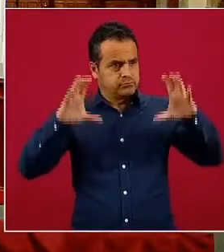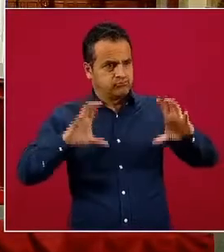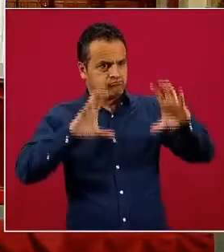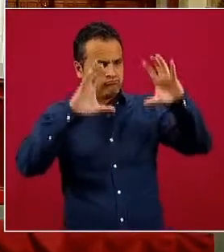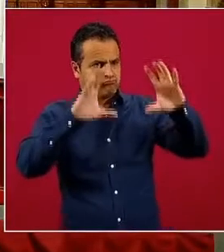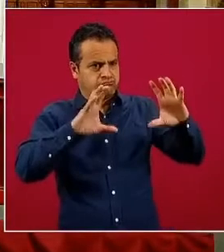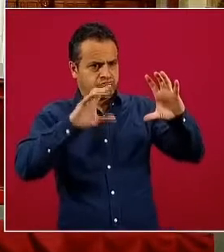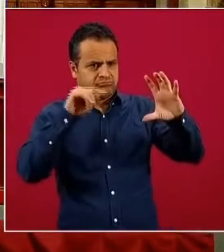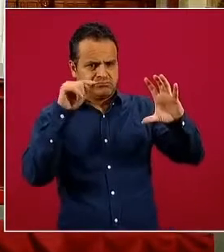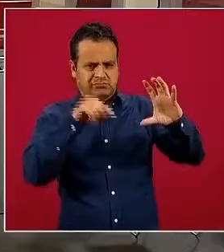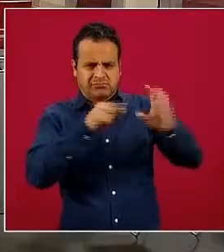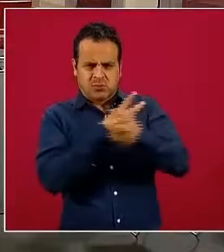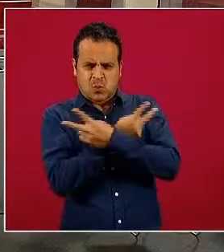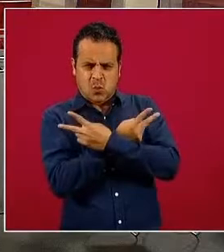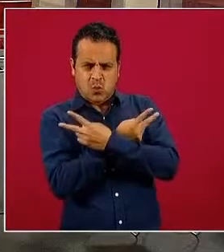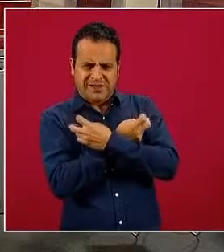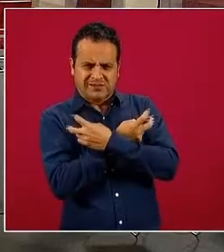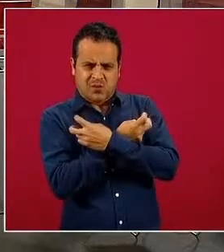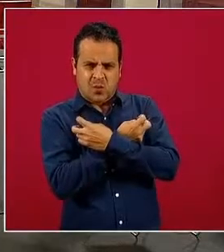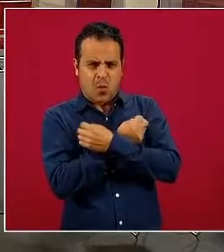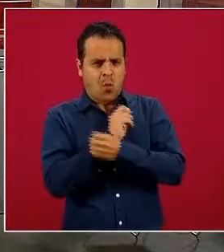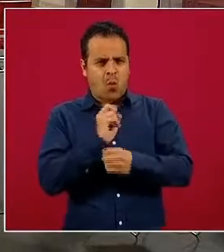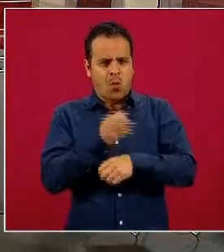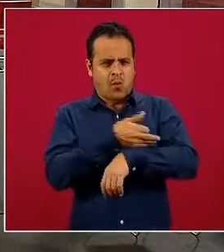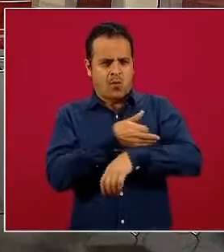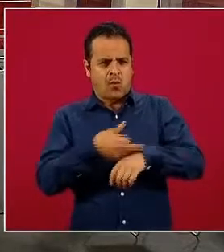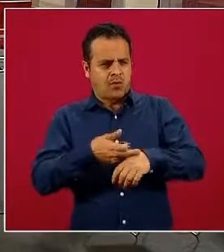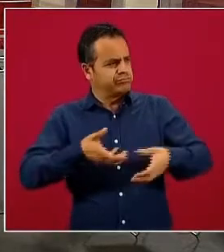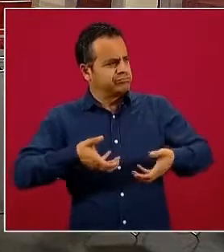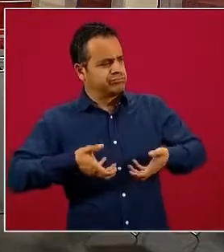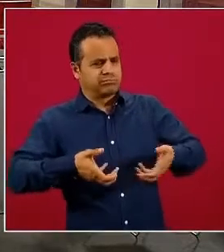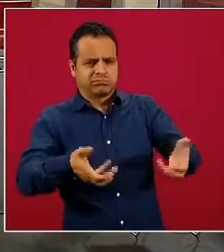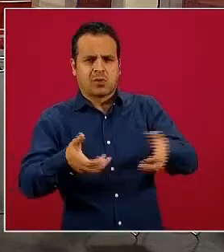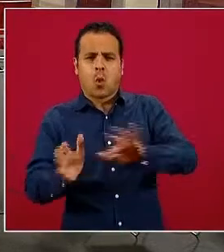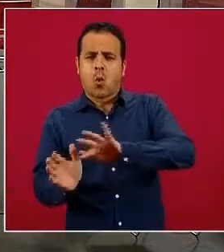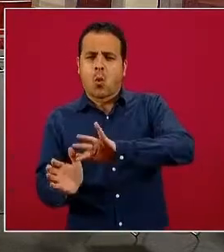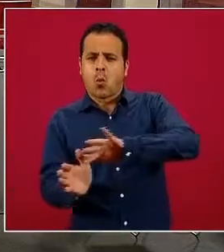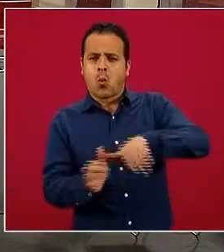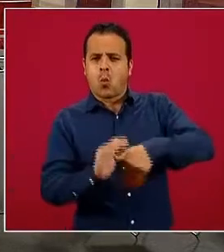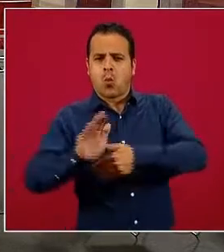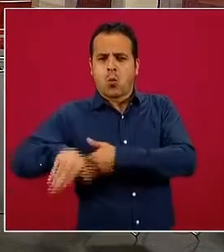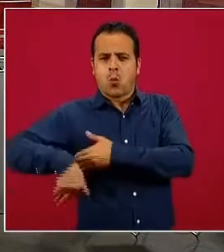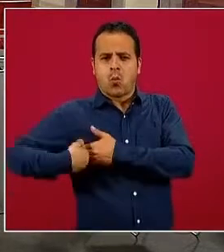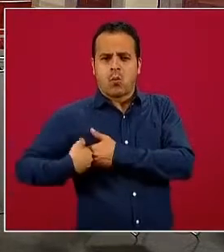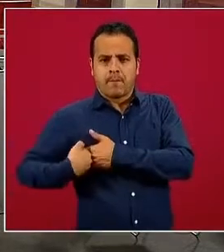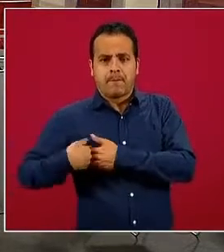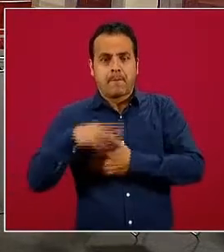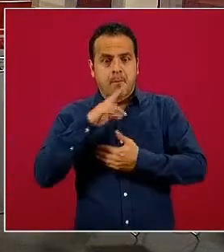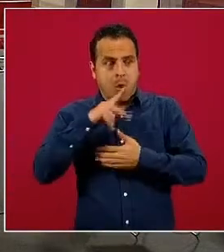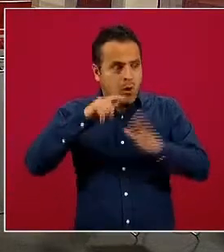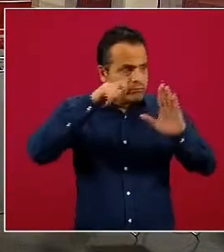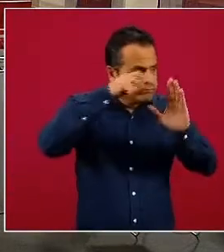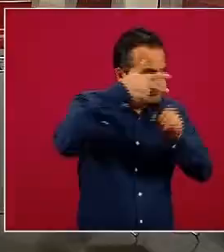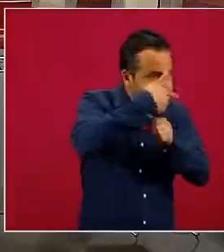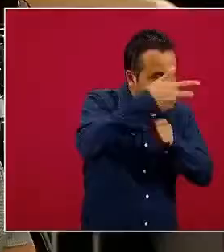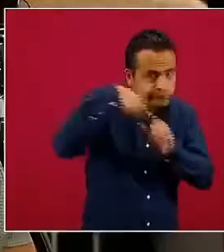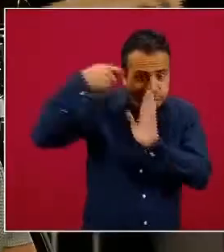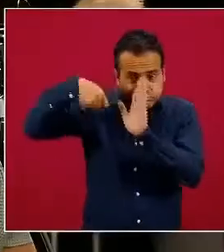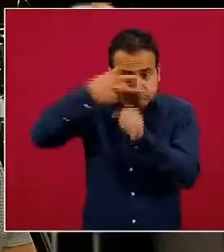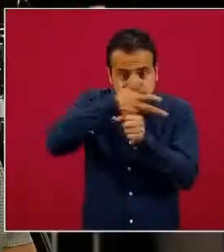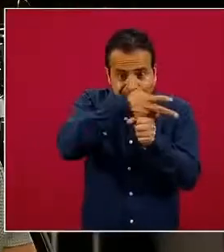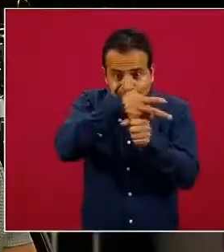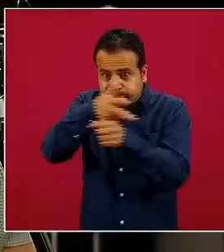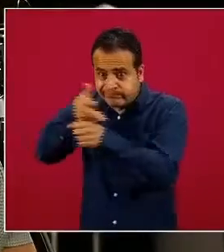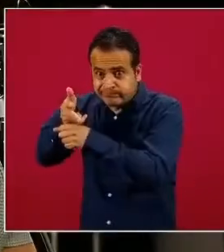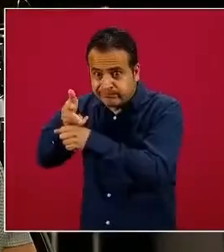pena considerarlo y no guardarlos en una bodega como se dice que están. Y doctor Gatell, tuve la oportunidad de estudiar en esta universidad